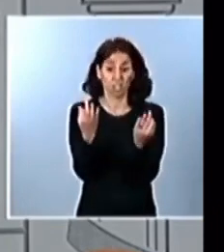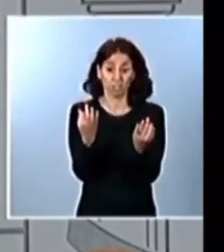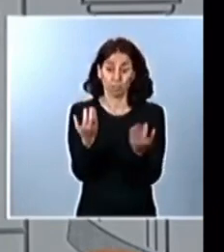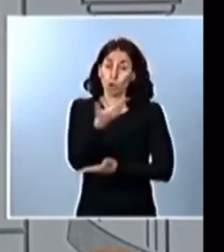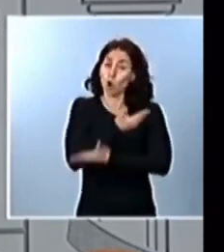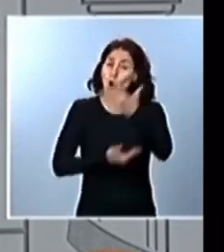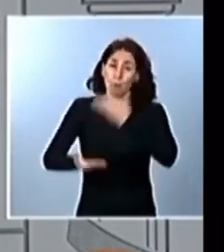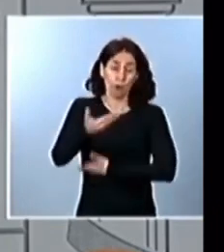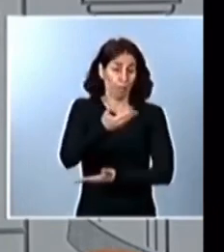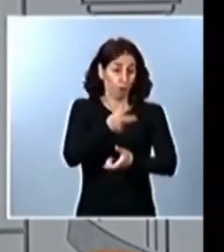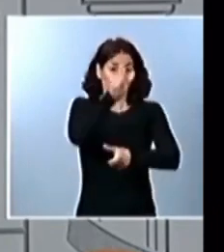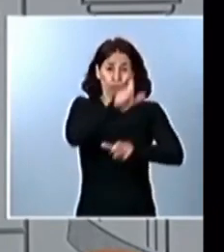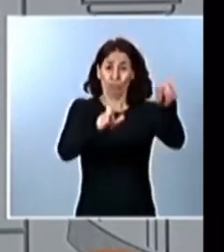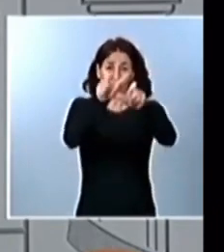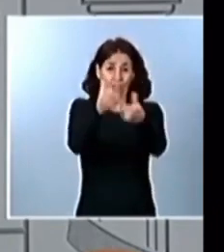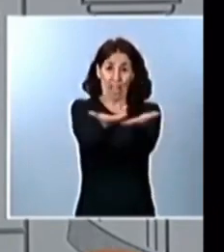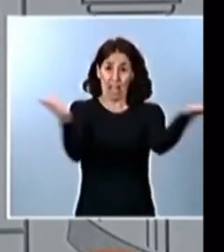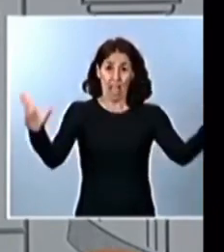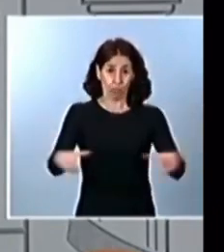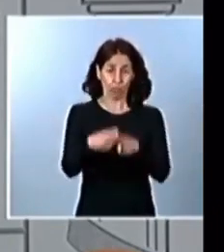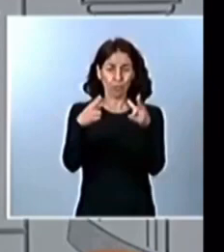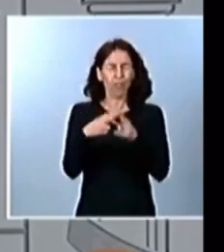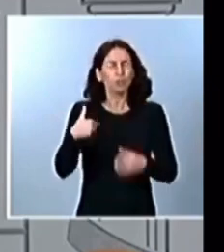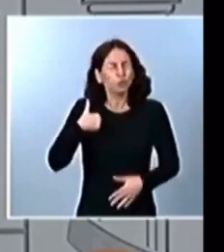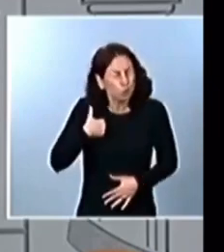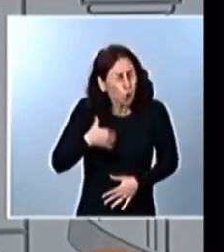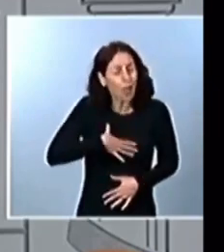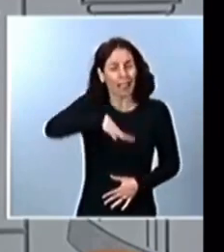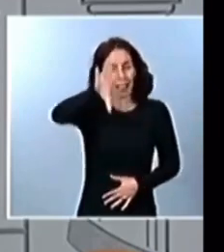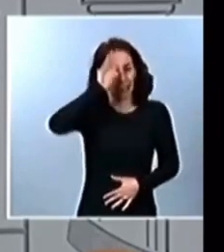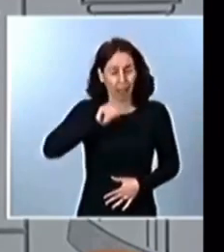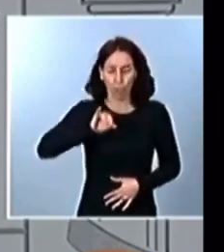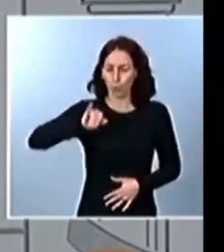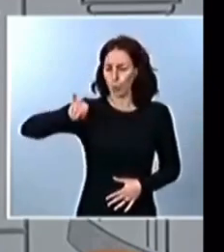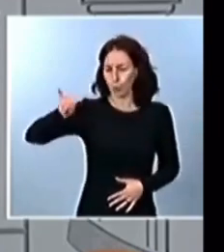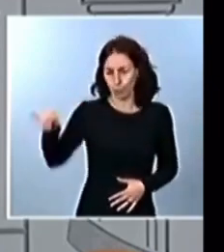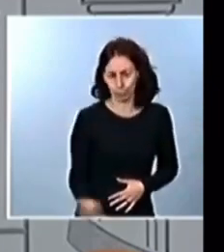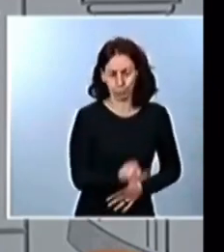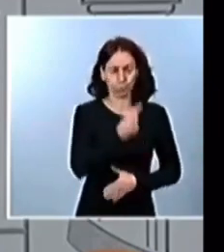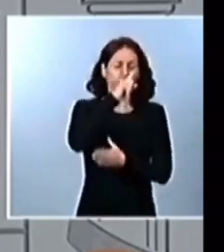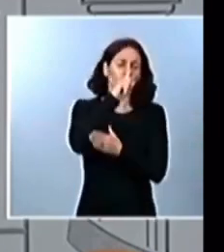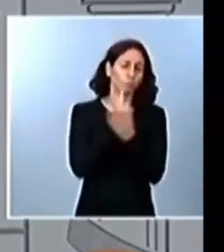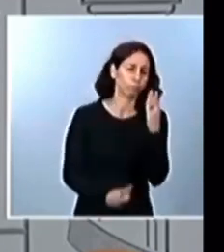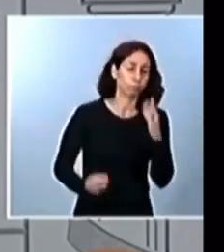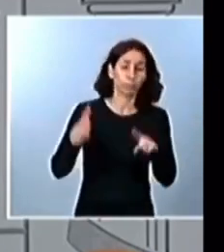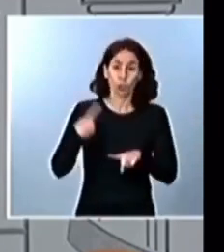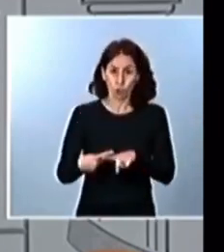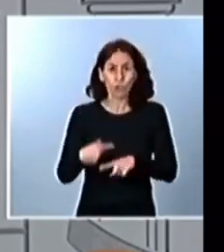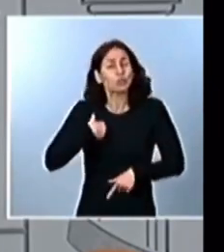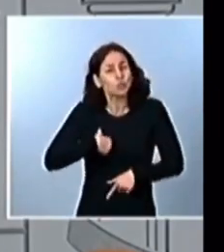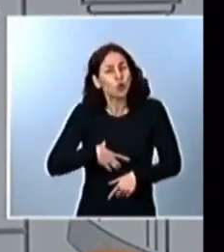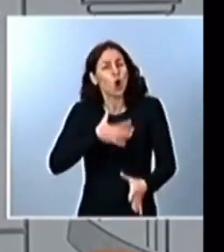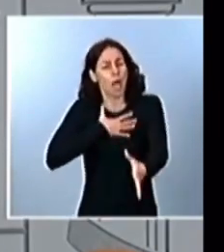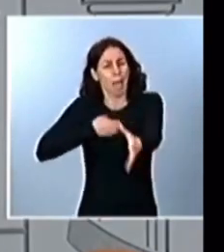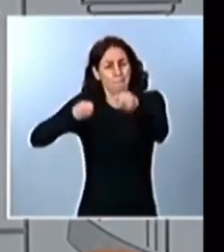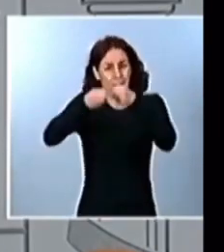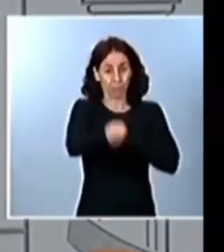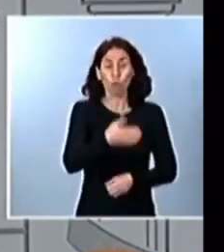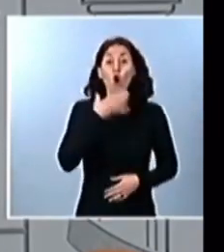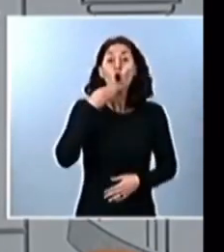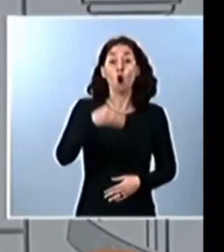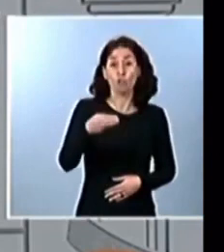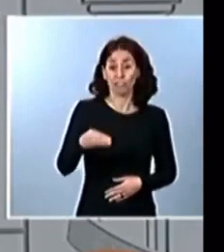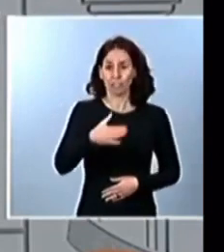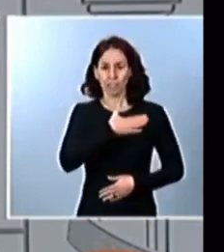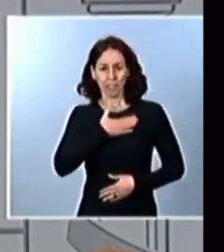el cansancio, empatizo con los jóvenes que quieren vivir la vida, que quieren salir, que quieren disfrutar de su juventud, pero